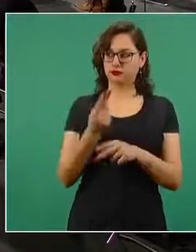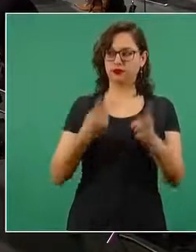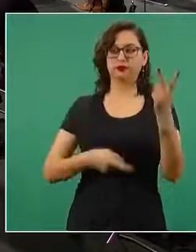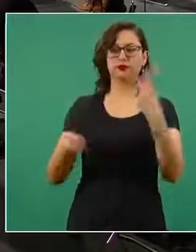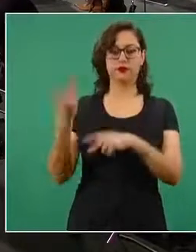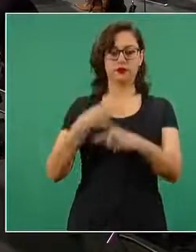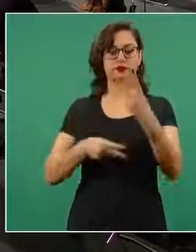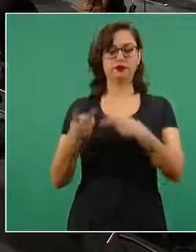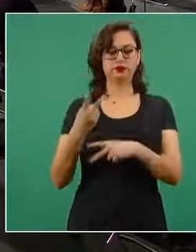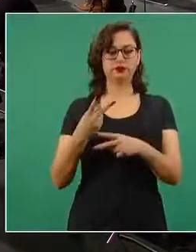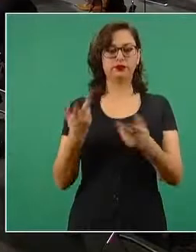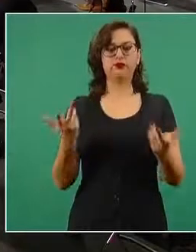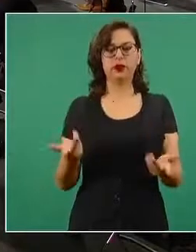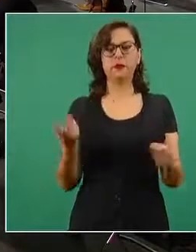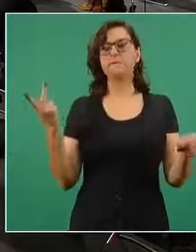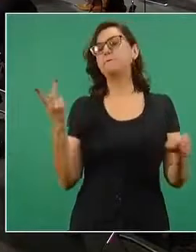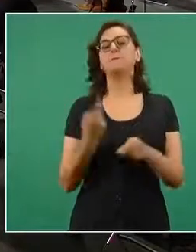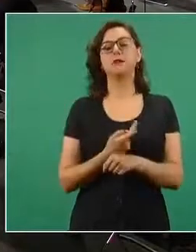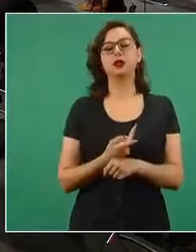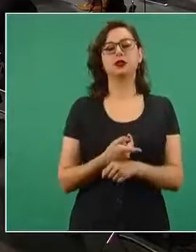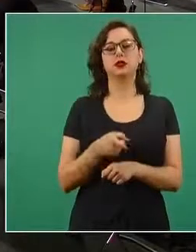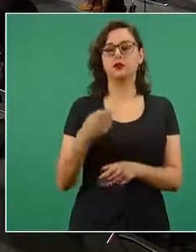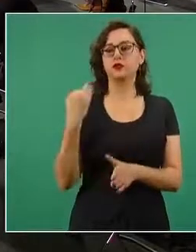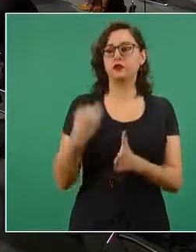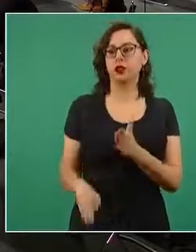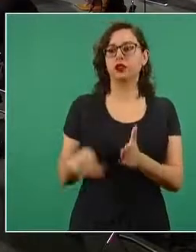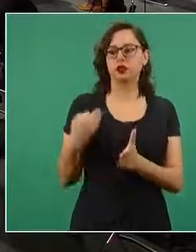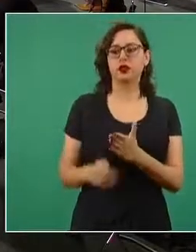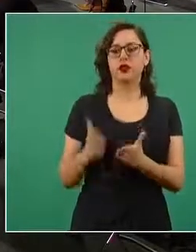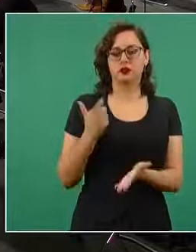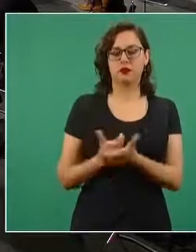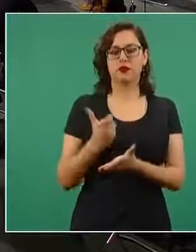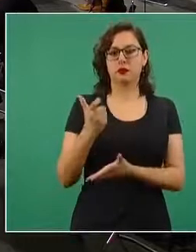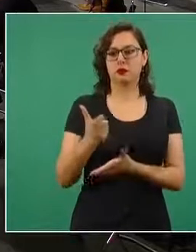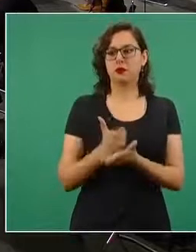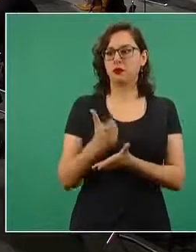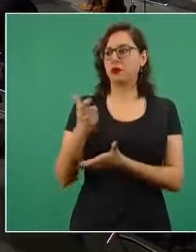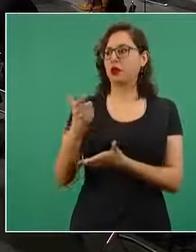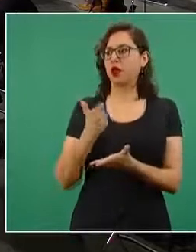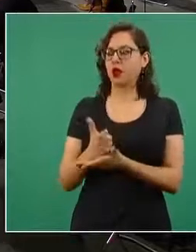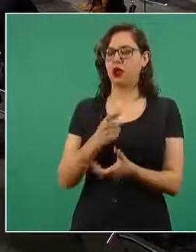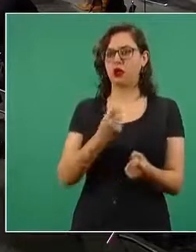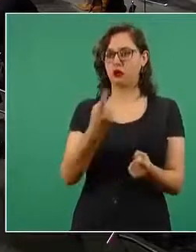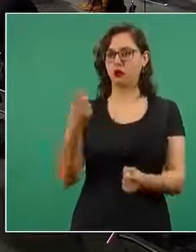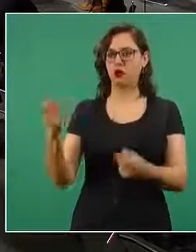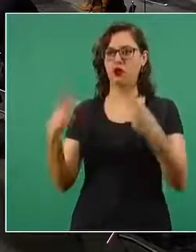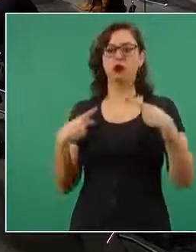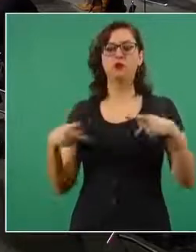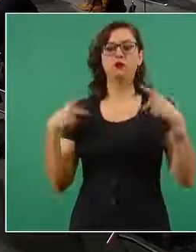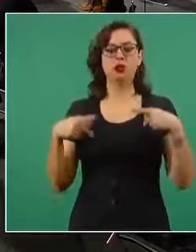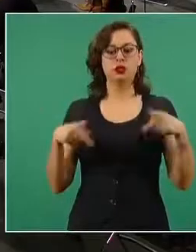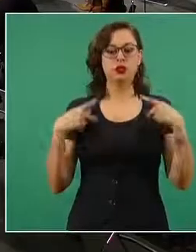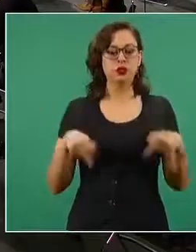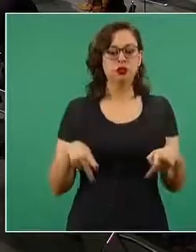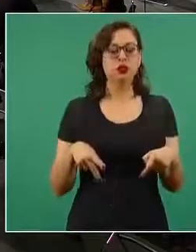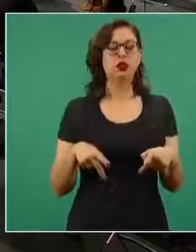para ver lo de los laudos. Los laudos. La cuestión que aquí se